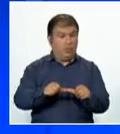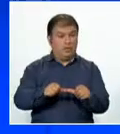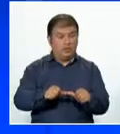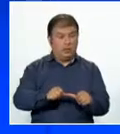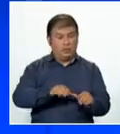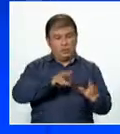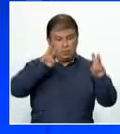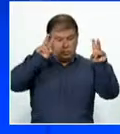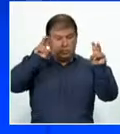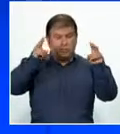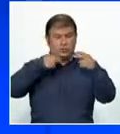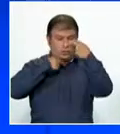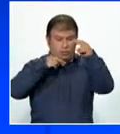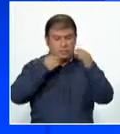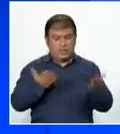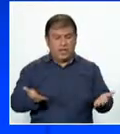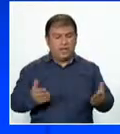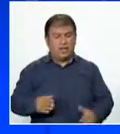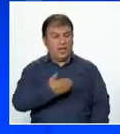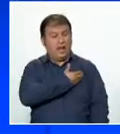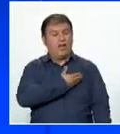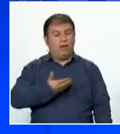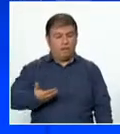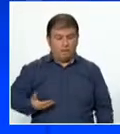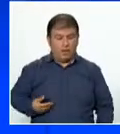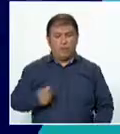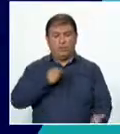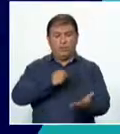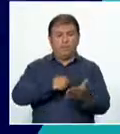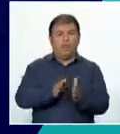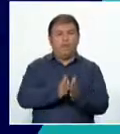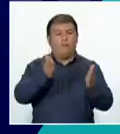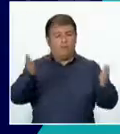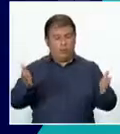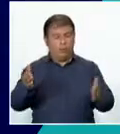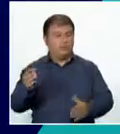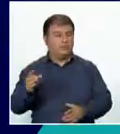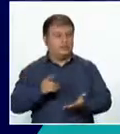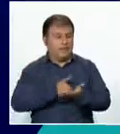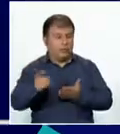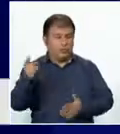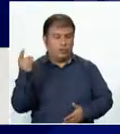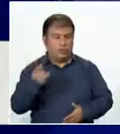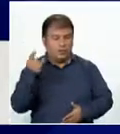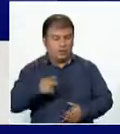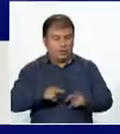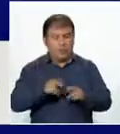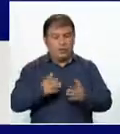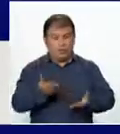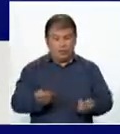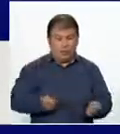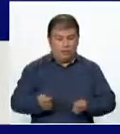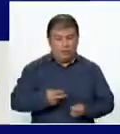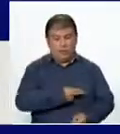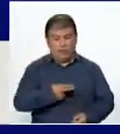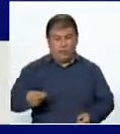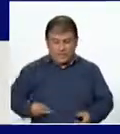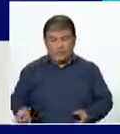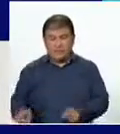con noticias aquí desde Estudios. El gobierno publicó esta mañana un decreto de urgencia para que los gobiernos regionales y el central